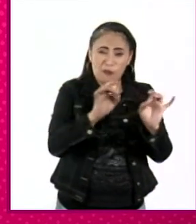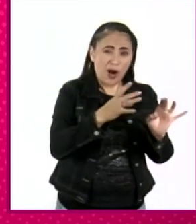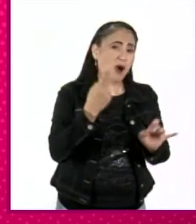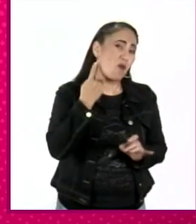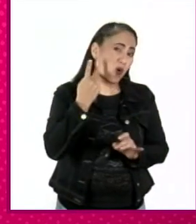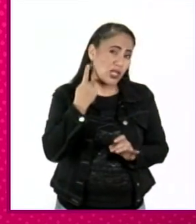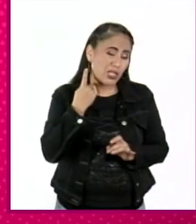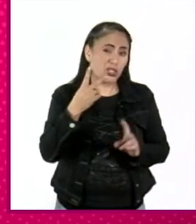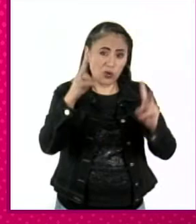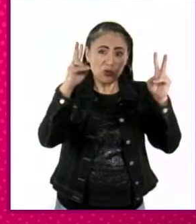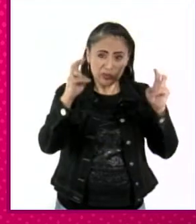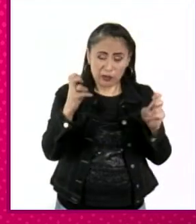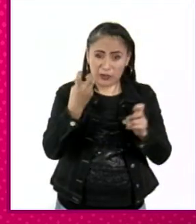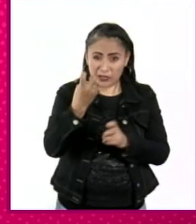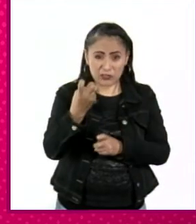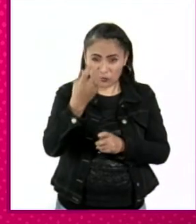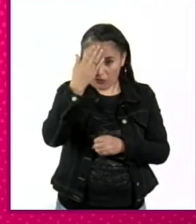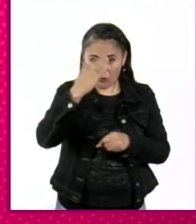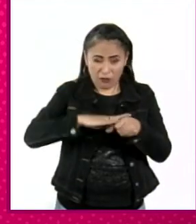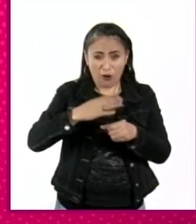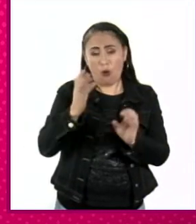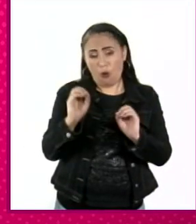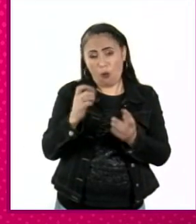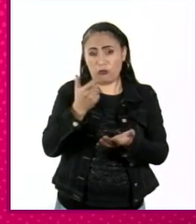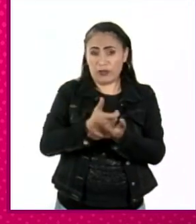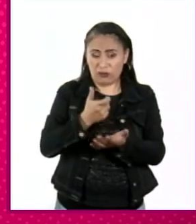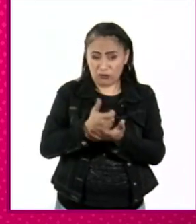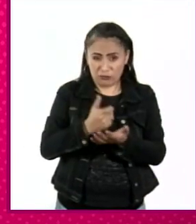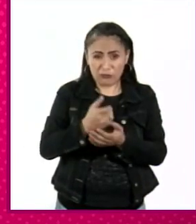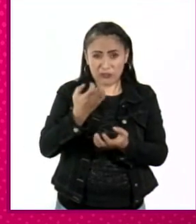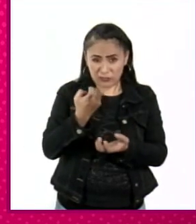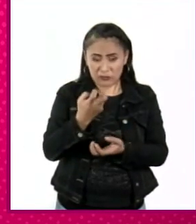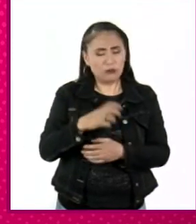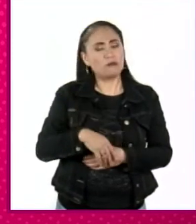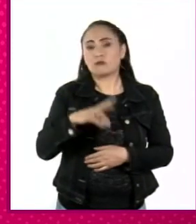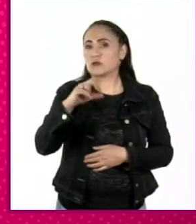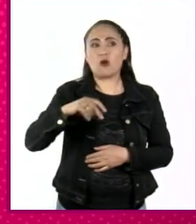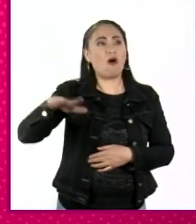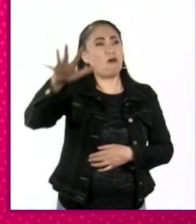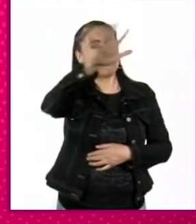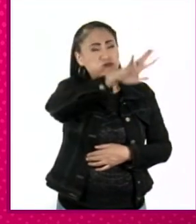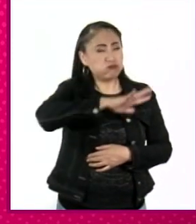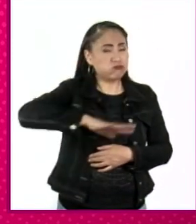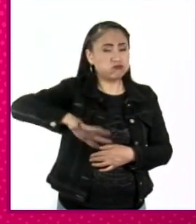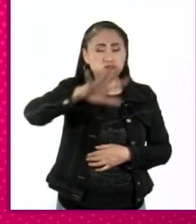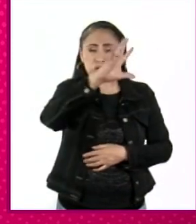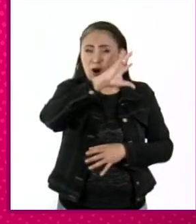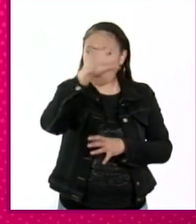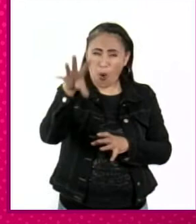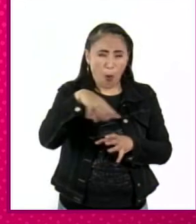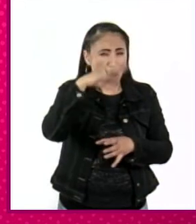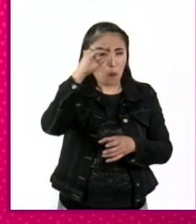políticos, los sucesos económicos, sino es todo el entorno, todo es historia,